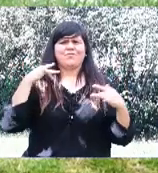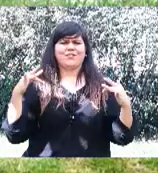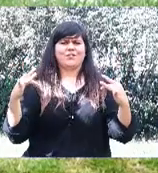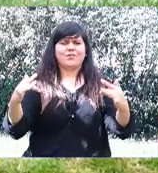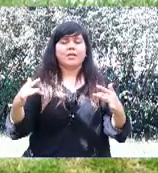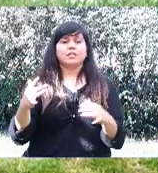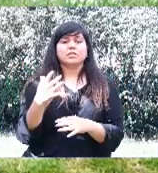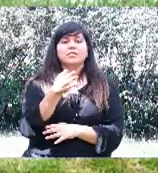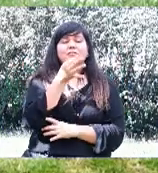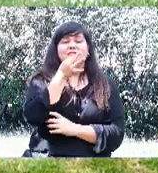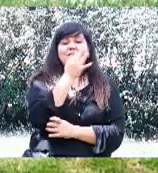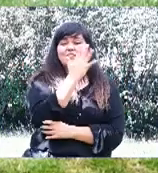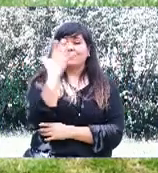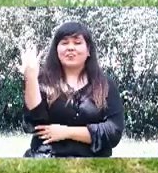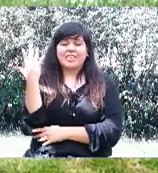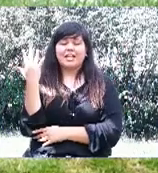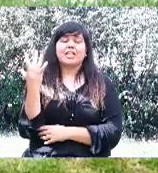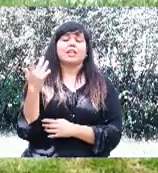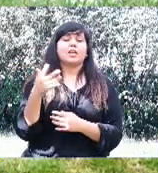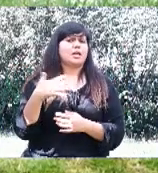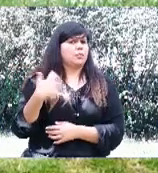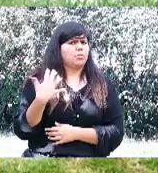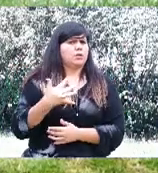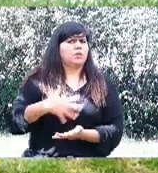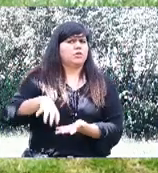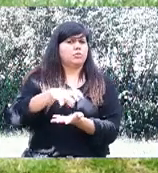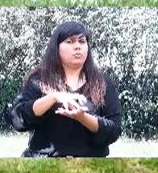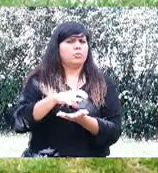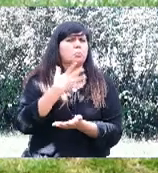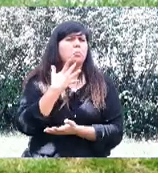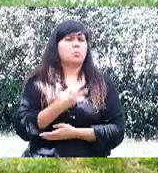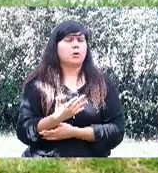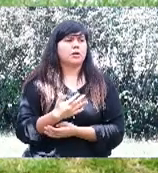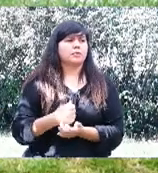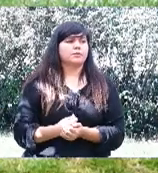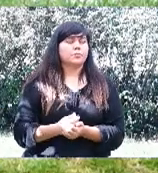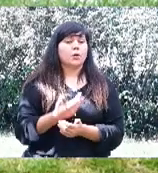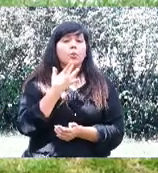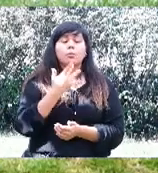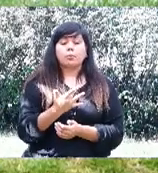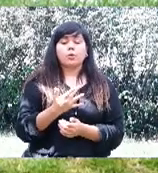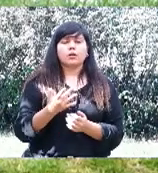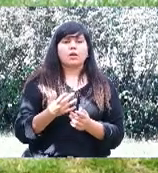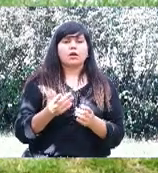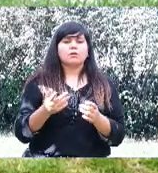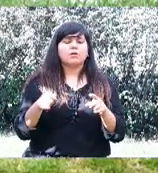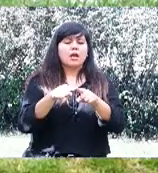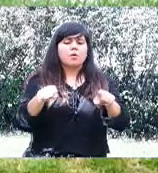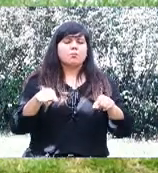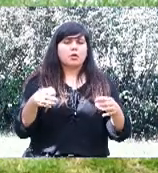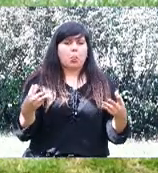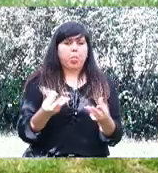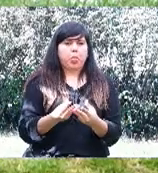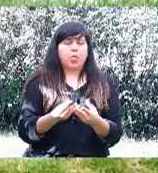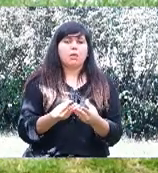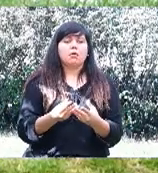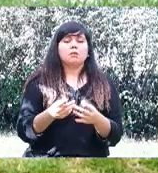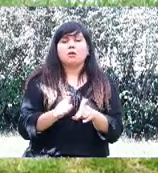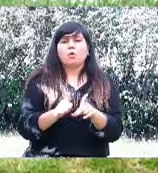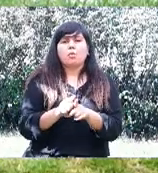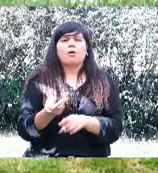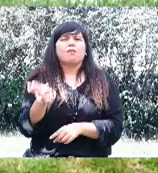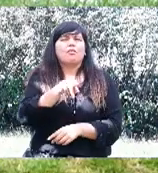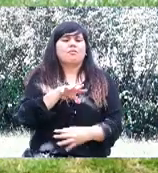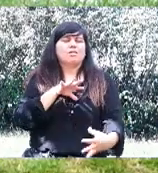naturaleza es super importante en una ciudad Por qué Porque son los pocos espacios que tenemos para de alguna manera